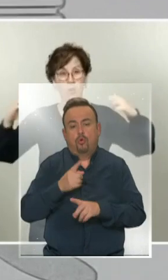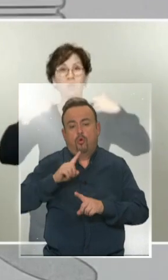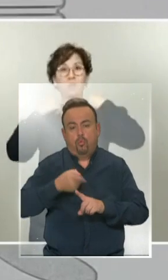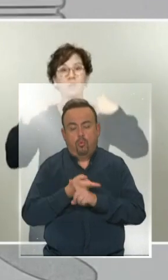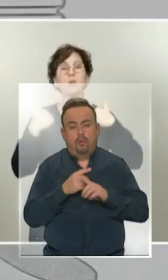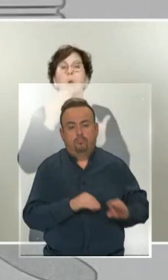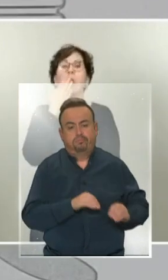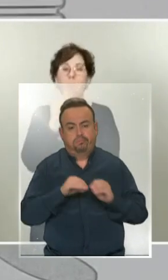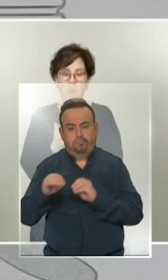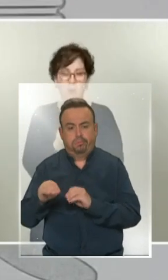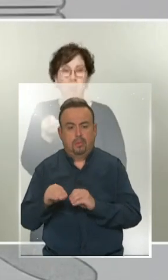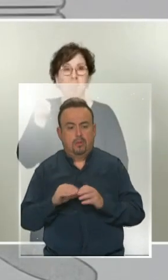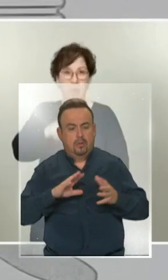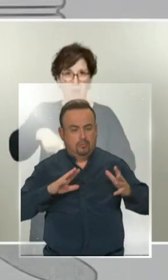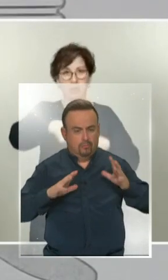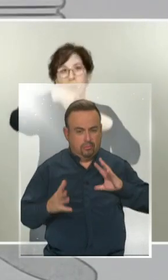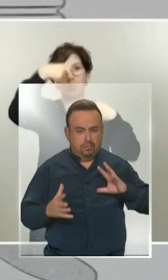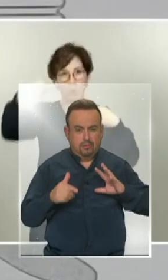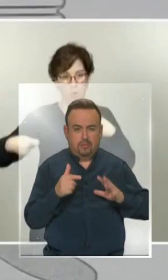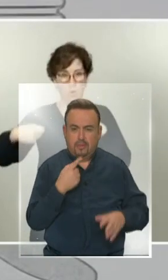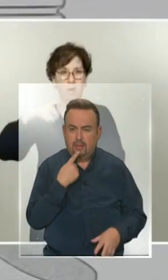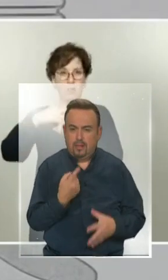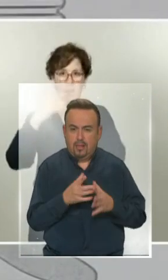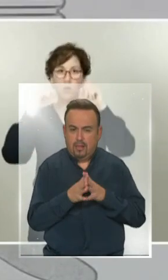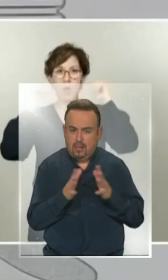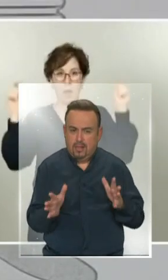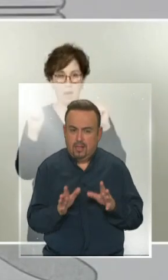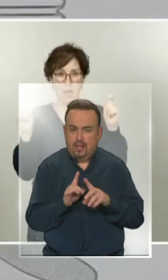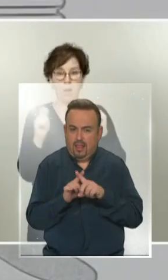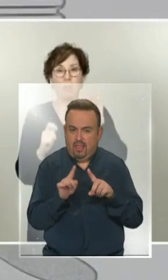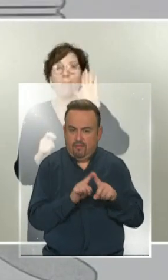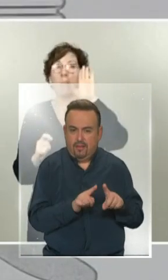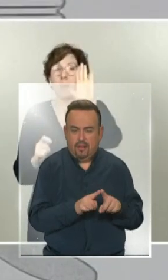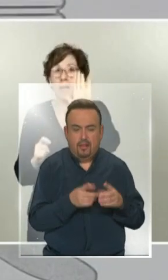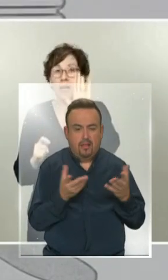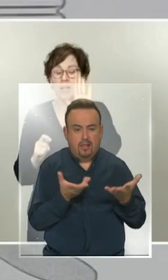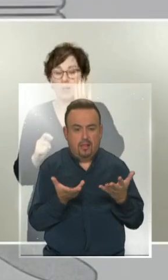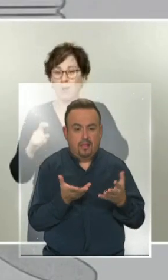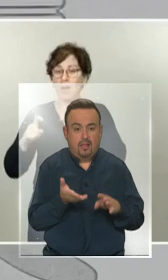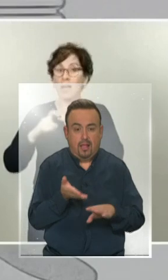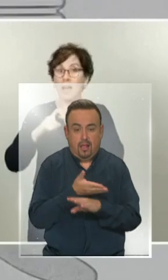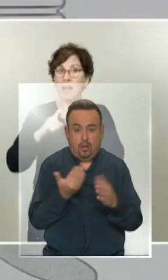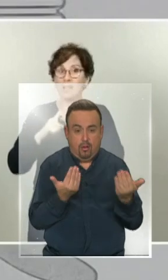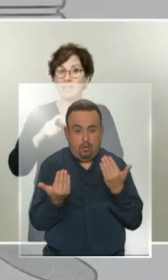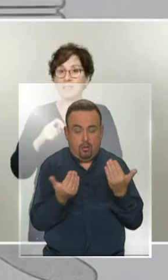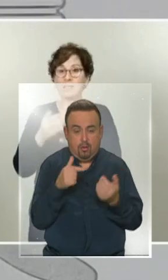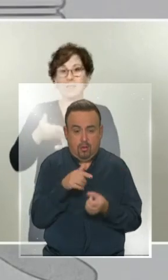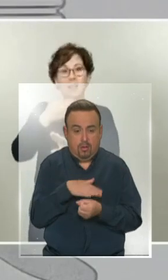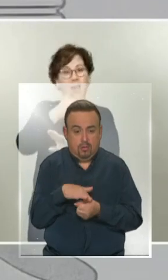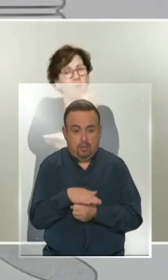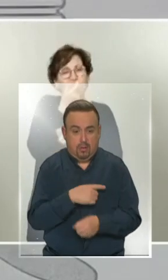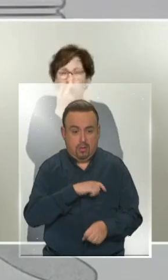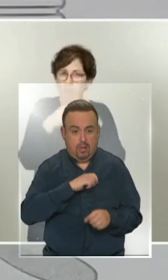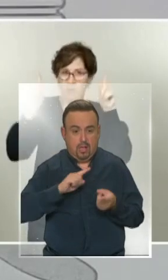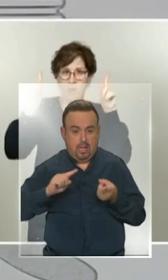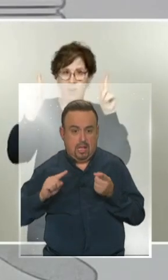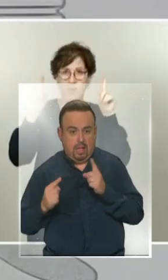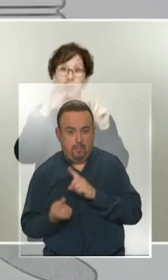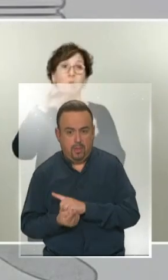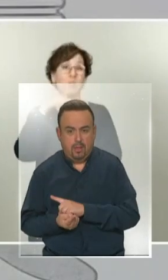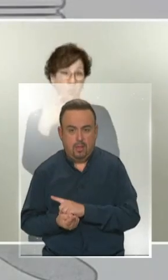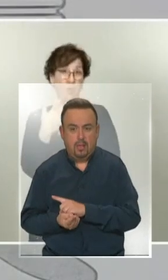si bien tendrá características bien distintas respecto a las anteriores porque la situación en españa ha cambiado